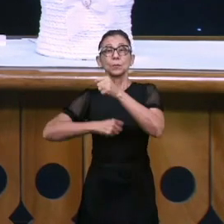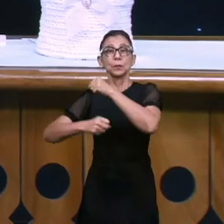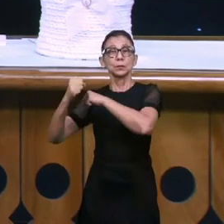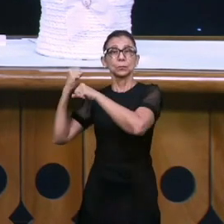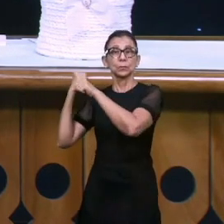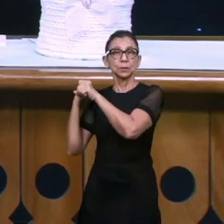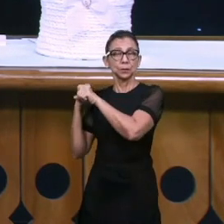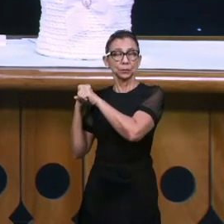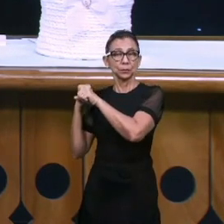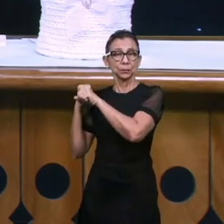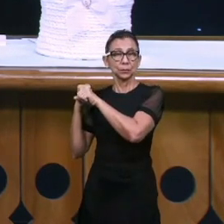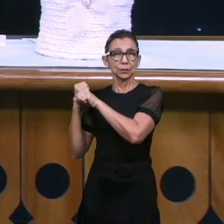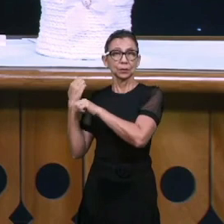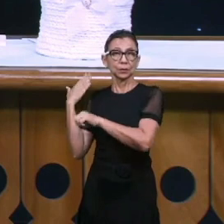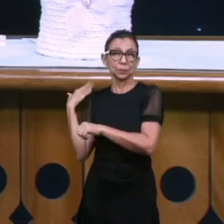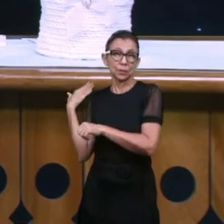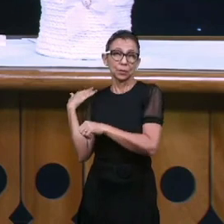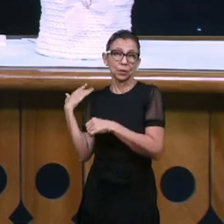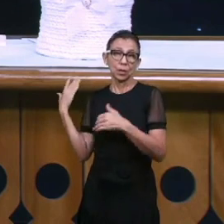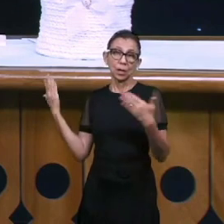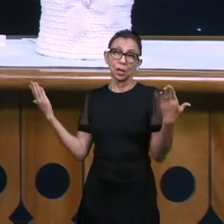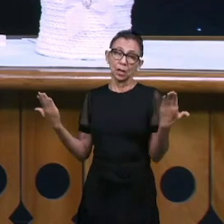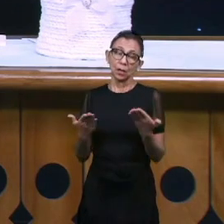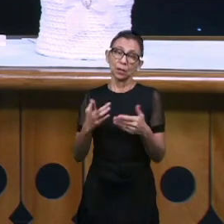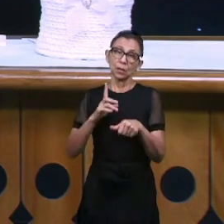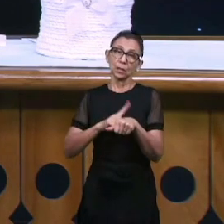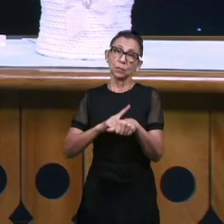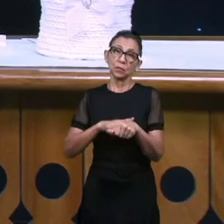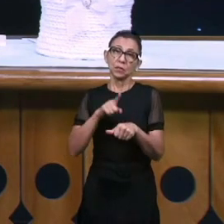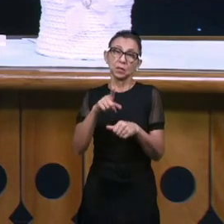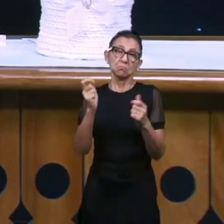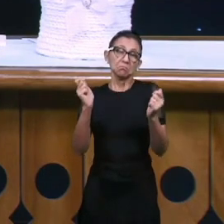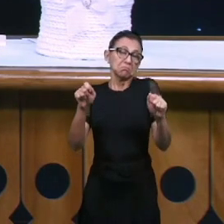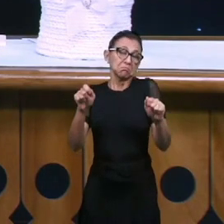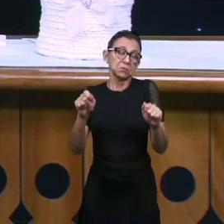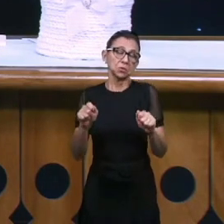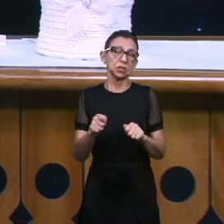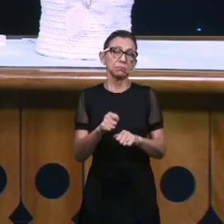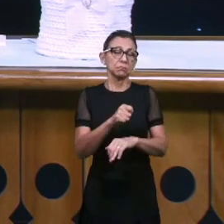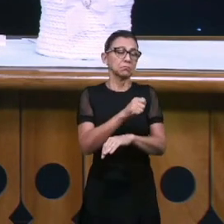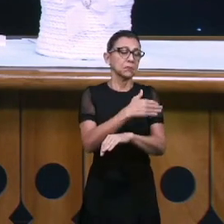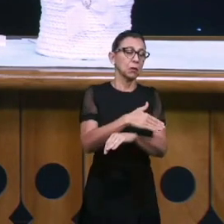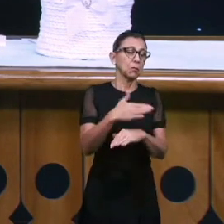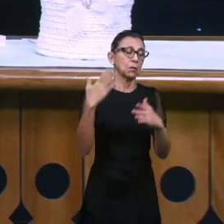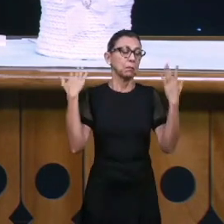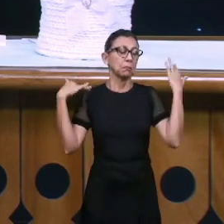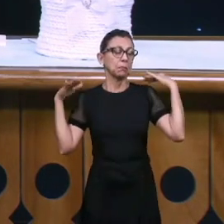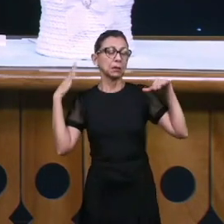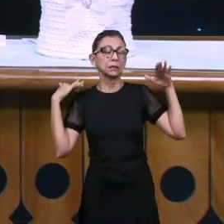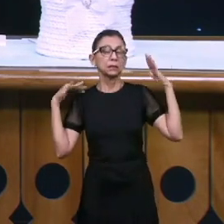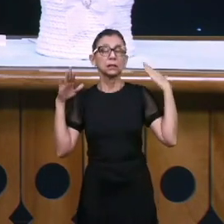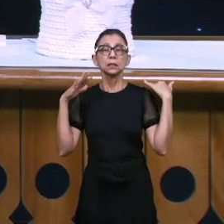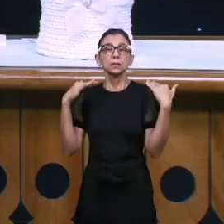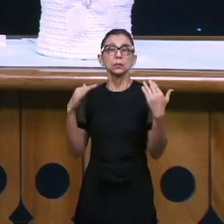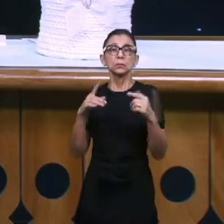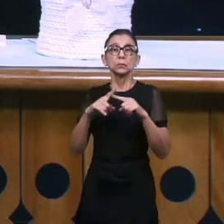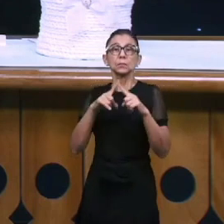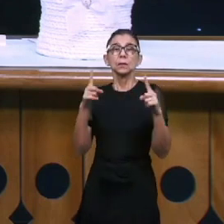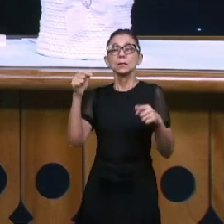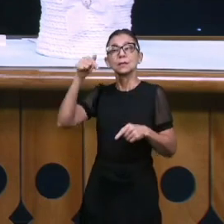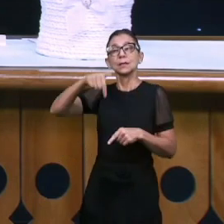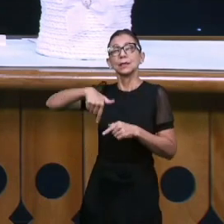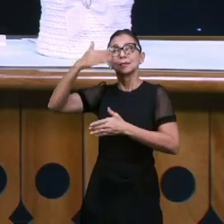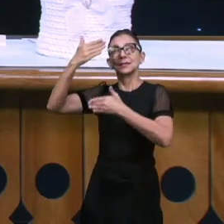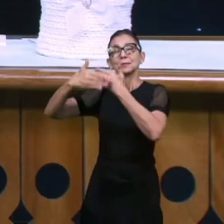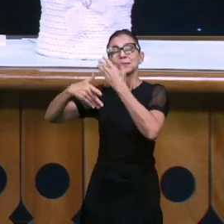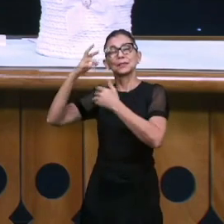después por este momento. Tú podrías estar en la calle, podrías estar haciendo otras cosas, pero estás pasando este momento en la presencia del Señor.